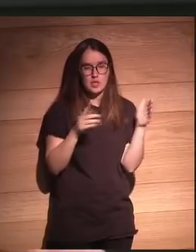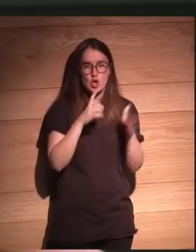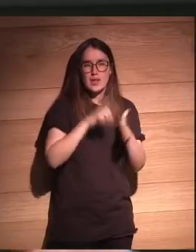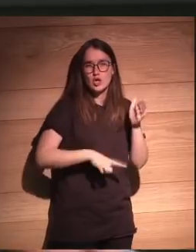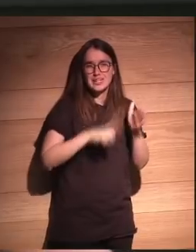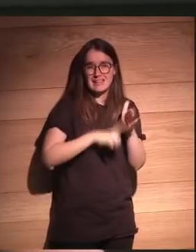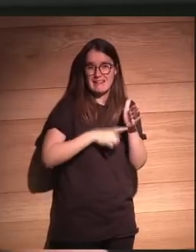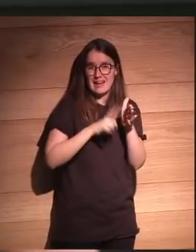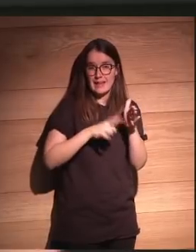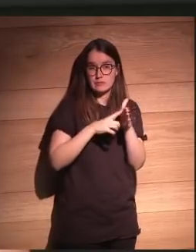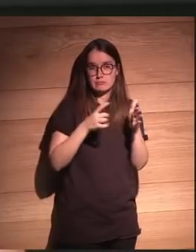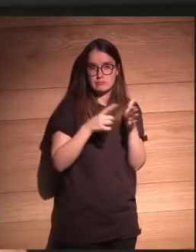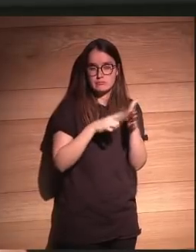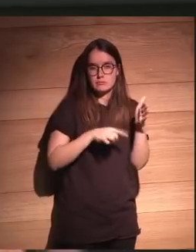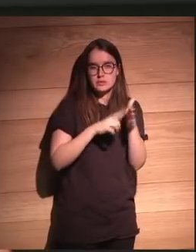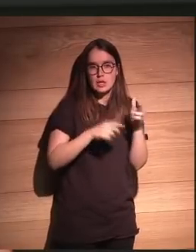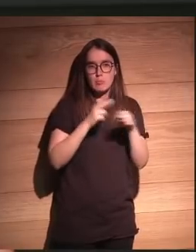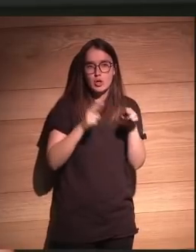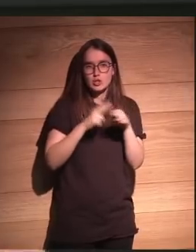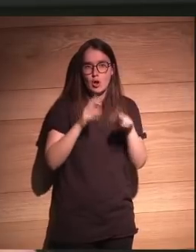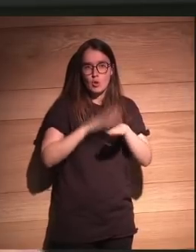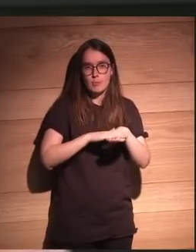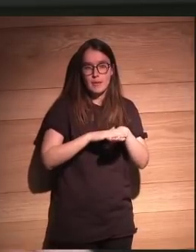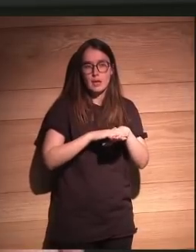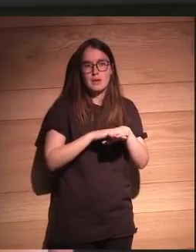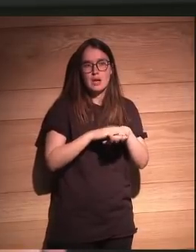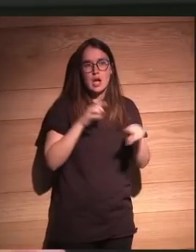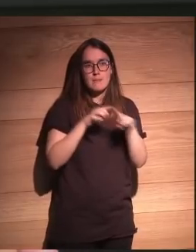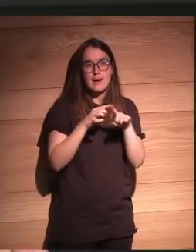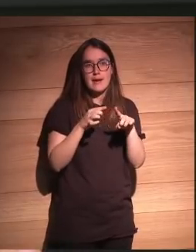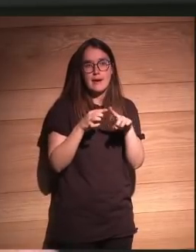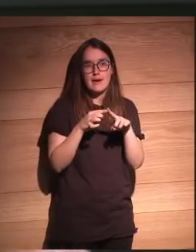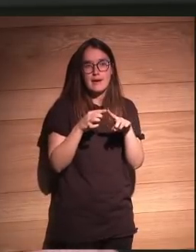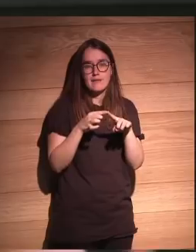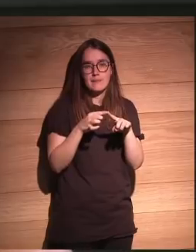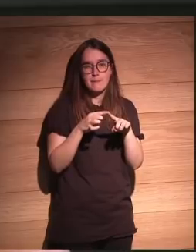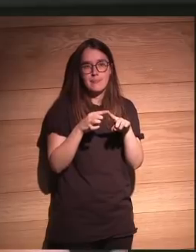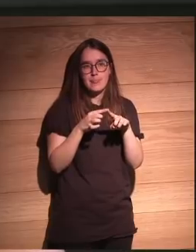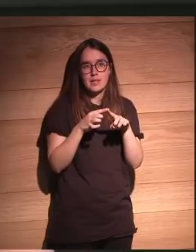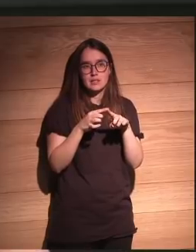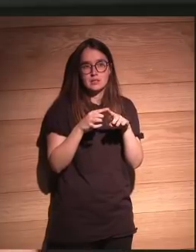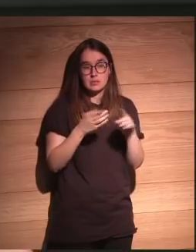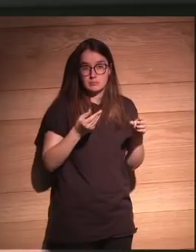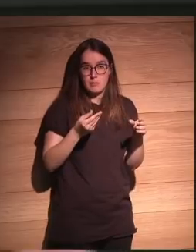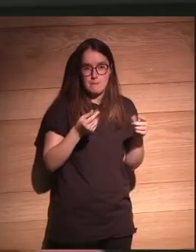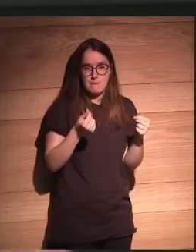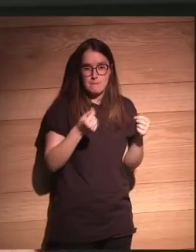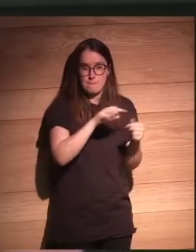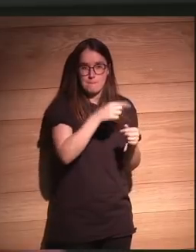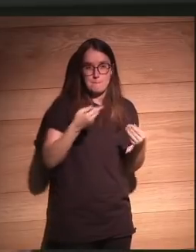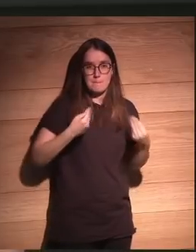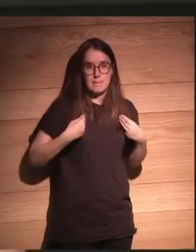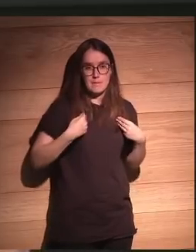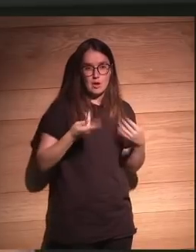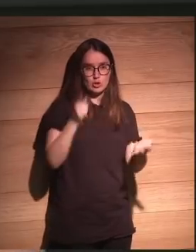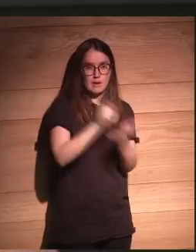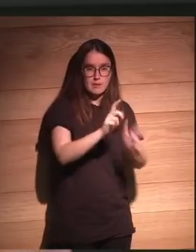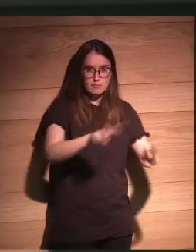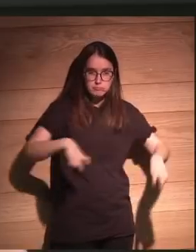alquileres creada políticamente ha servido, por un lado, para revalorizar el conjunto de las viviendas y volver a generar